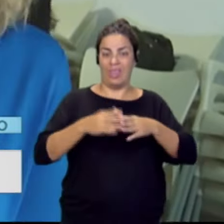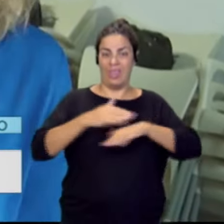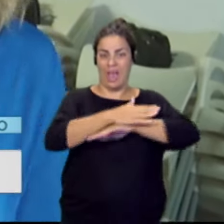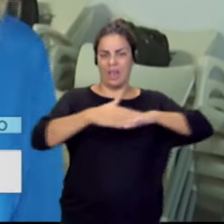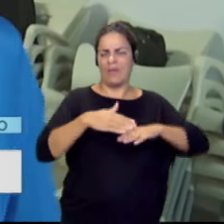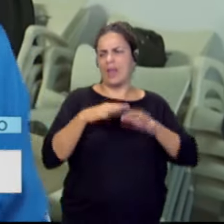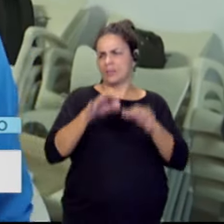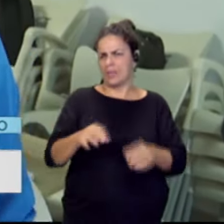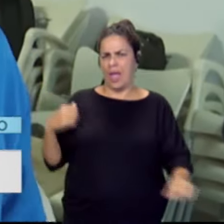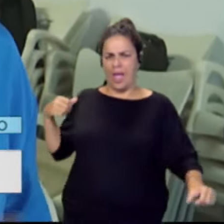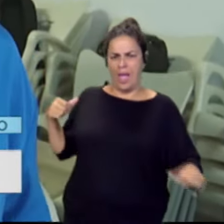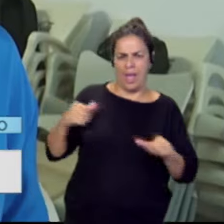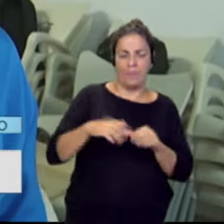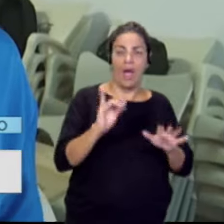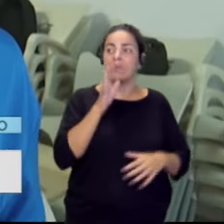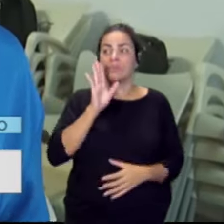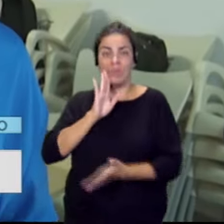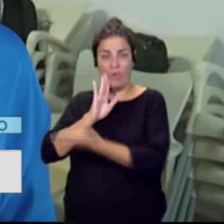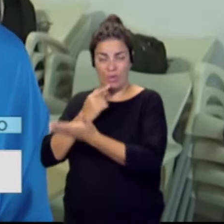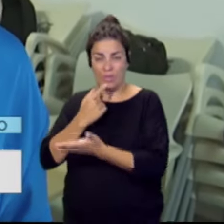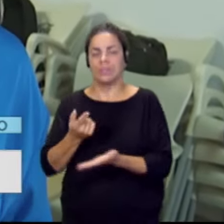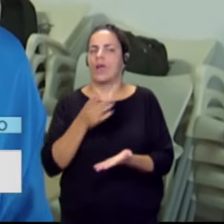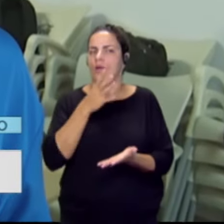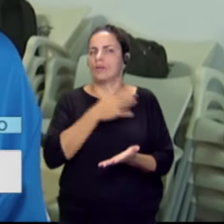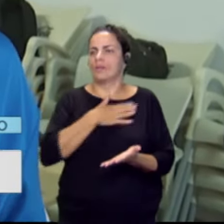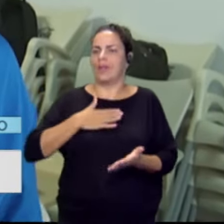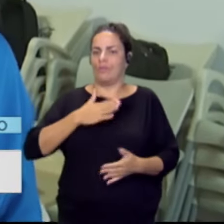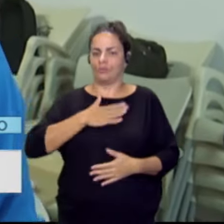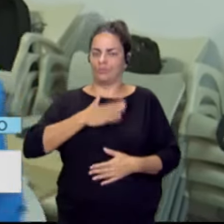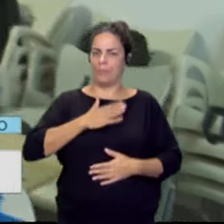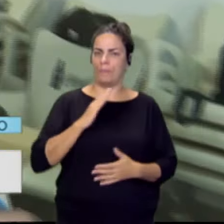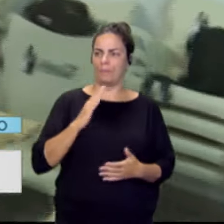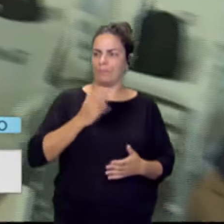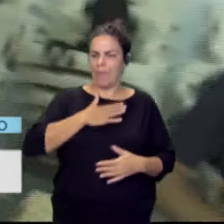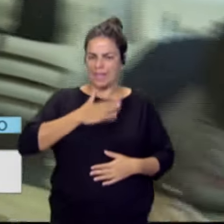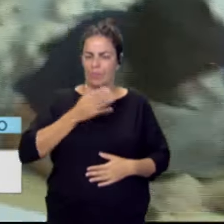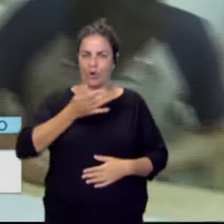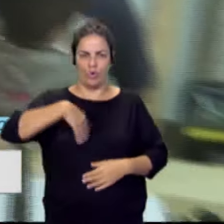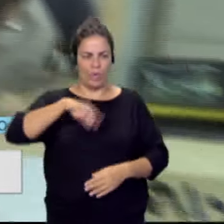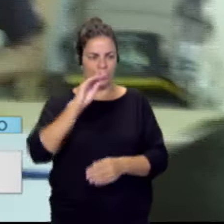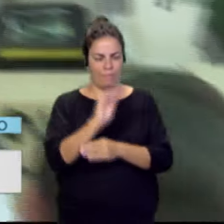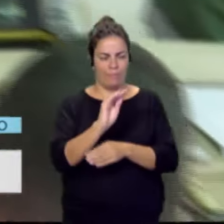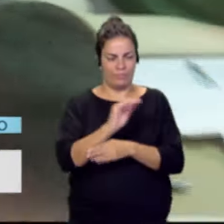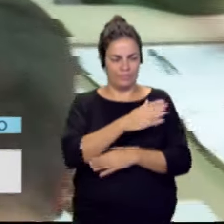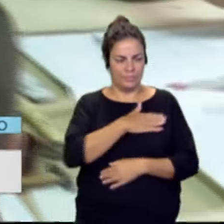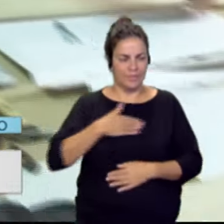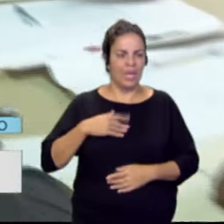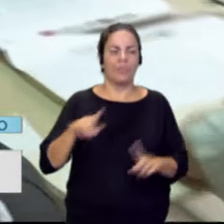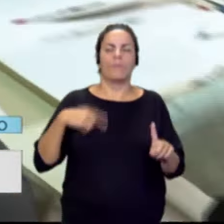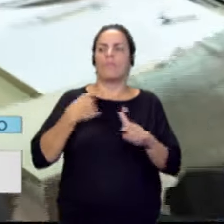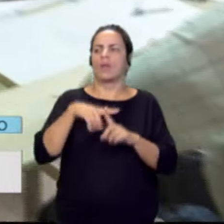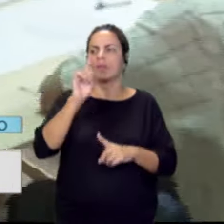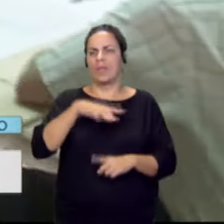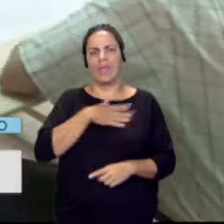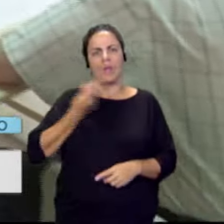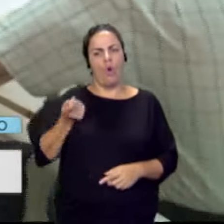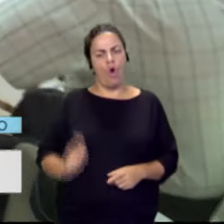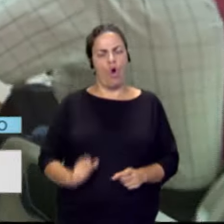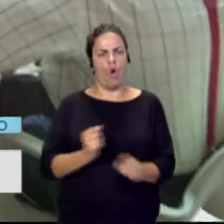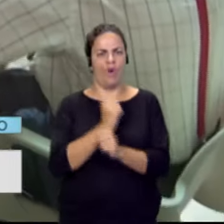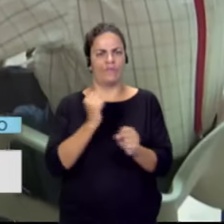ha contado Agustín, es de mantener vivo no solo nuestro patrimonio, sino de convertirla en un oficio sostenible